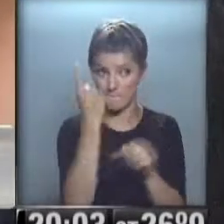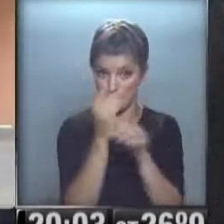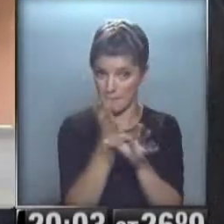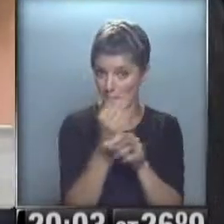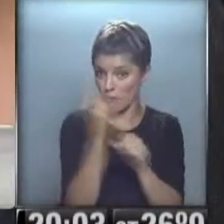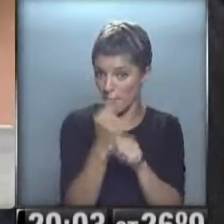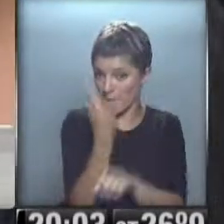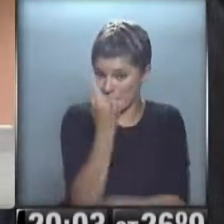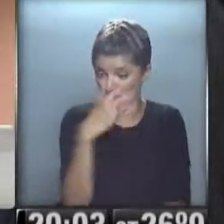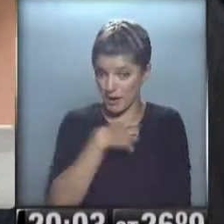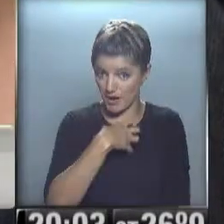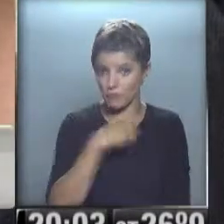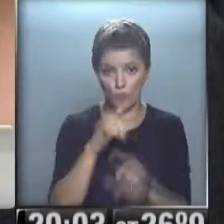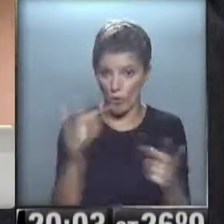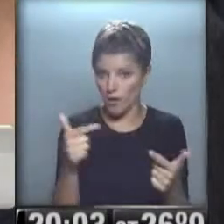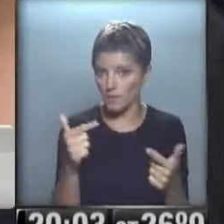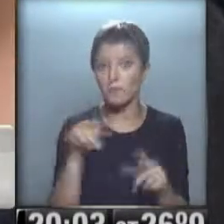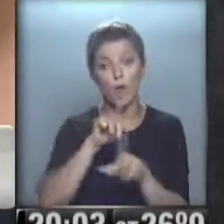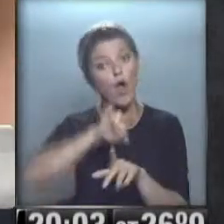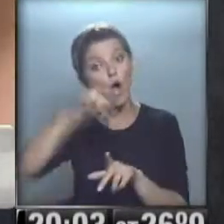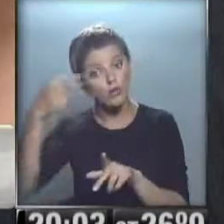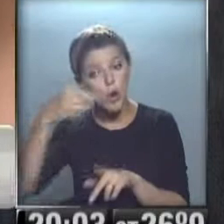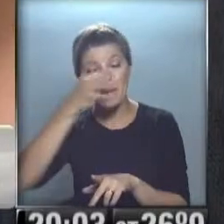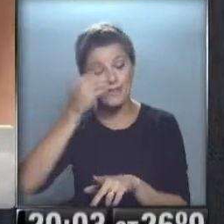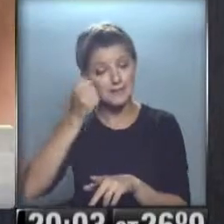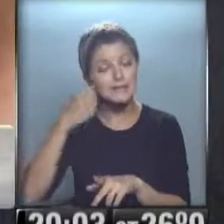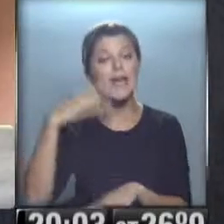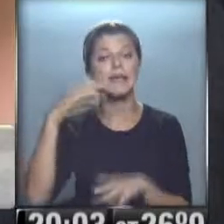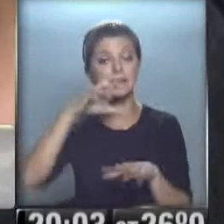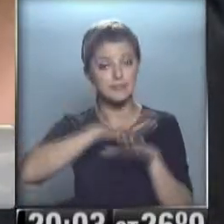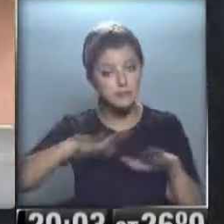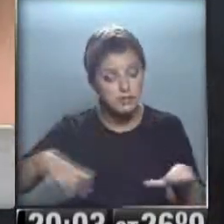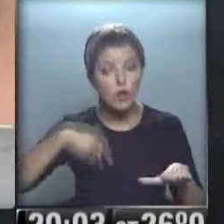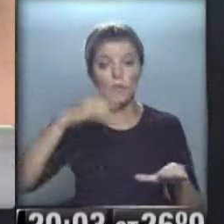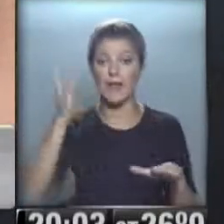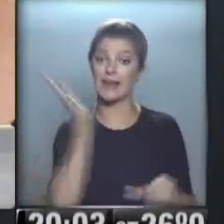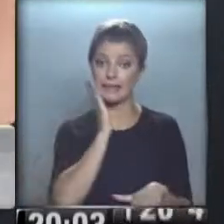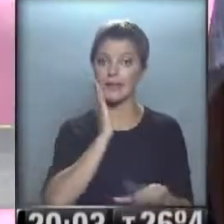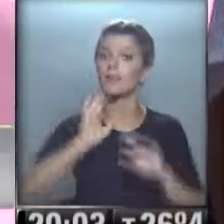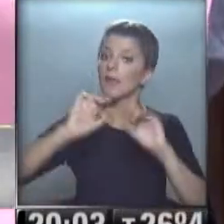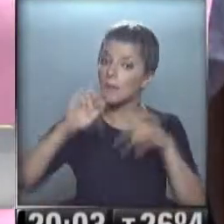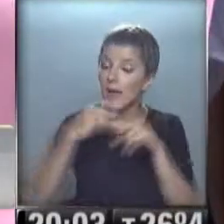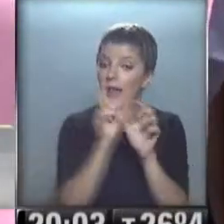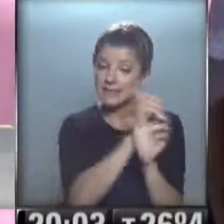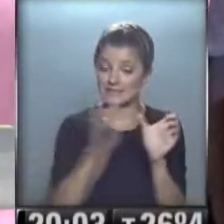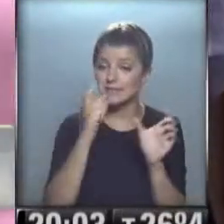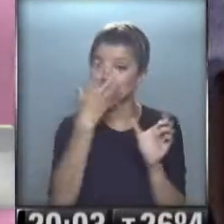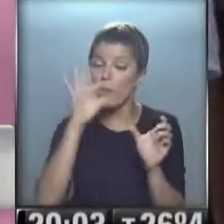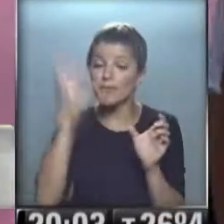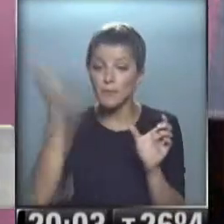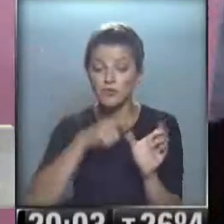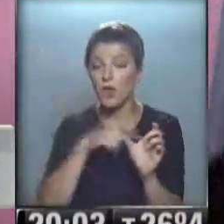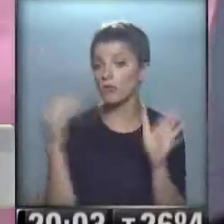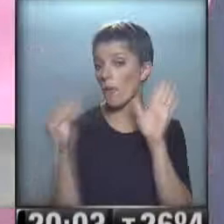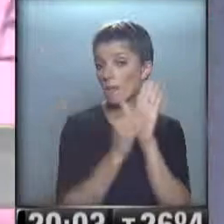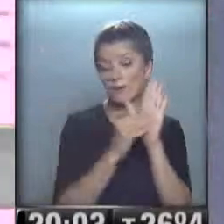el único caso de 26 chicos del turno tarde- 13 se quedaron sin vacantes esto es la mitad pero tu hija